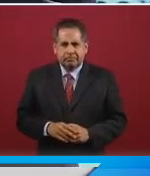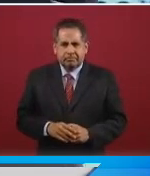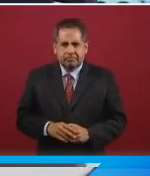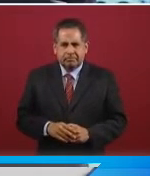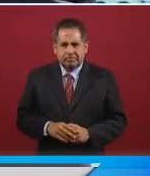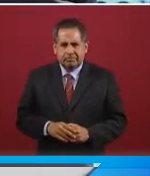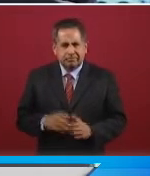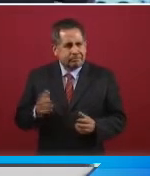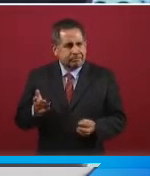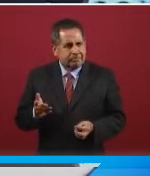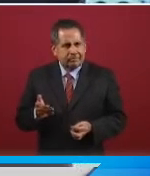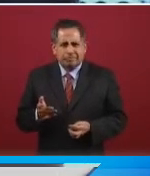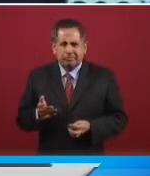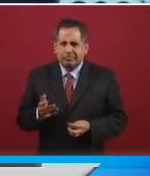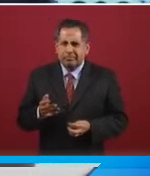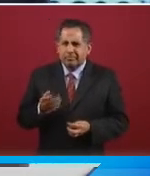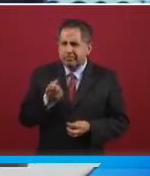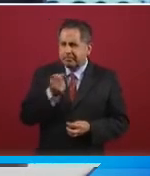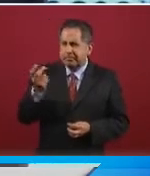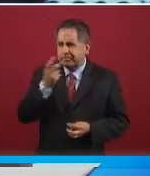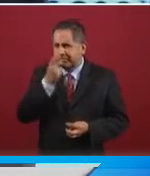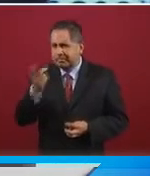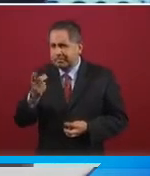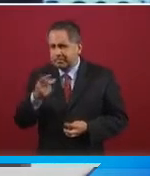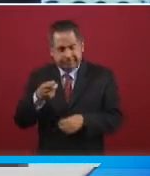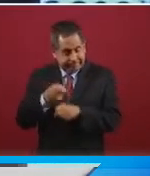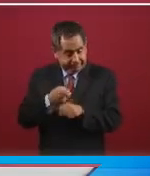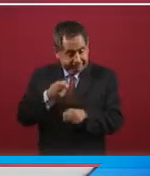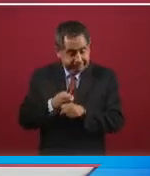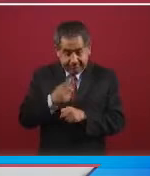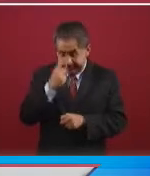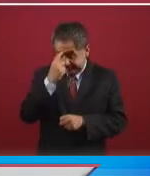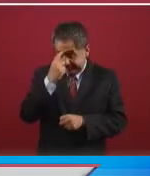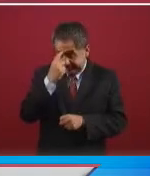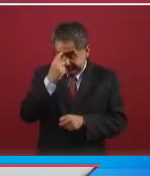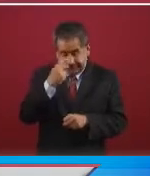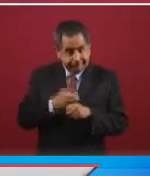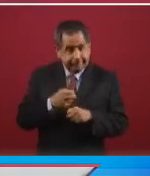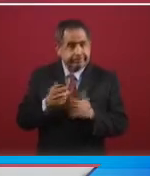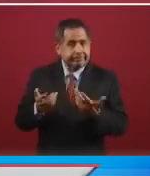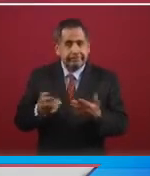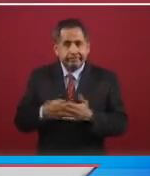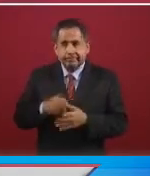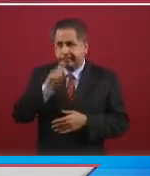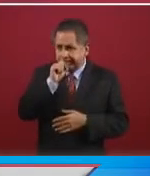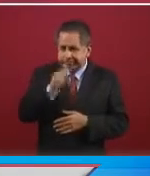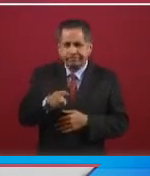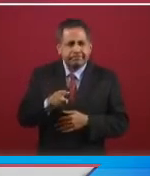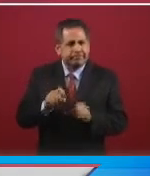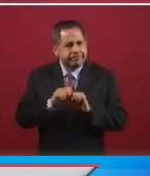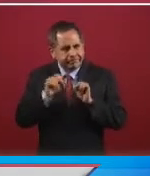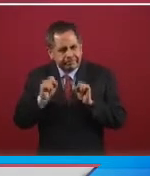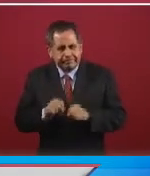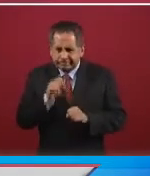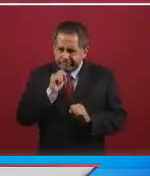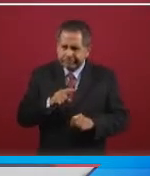Hay quienes se aferran al mismo sistema